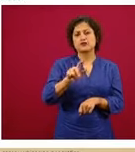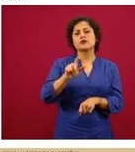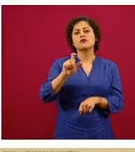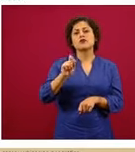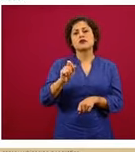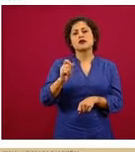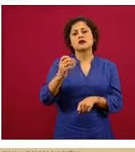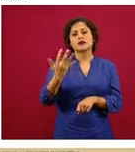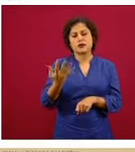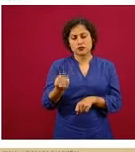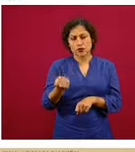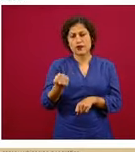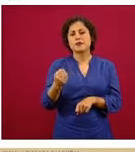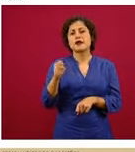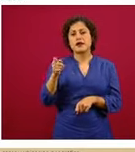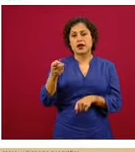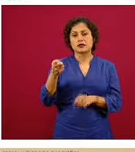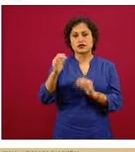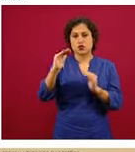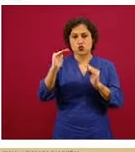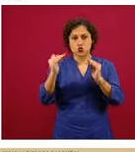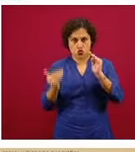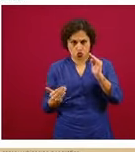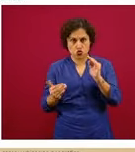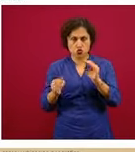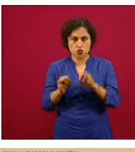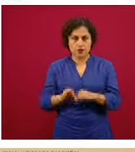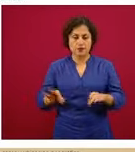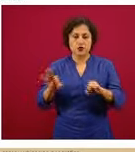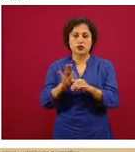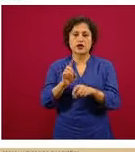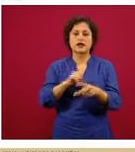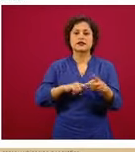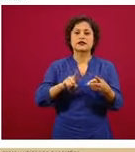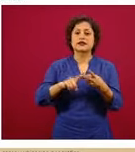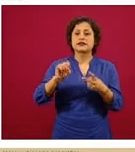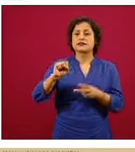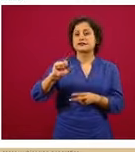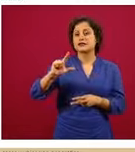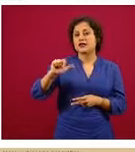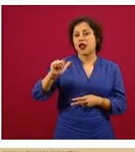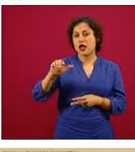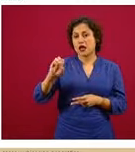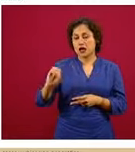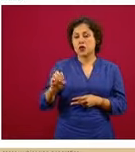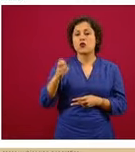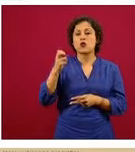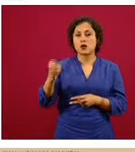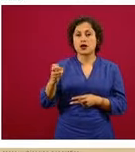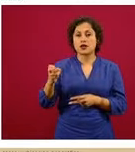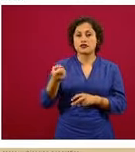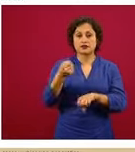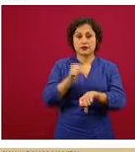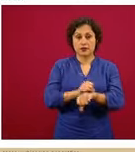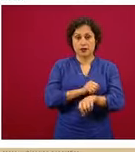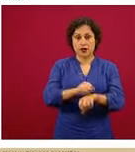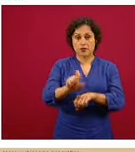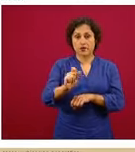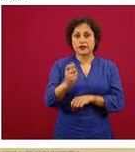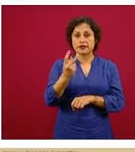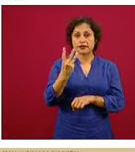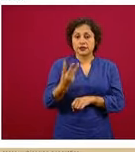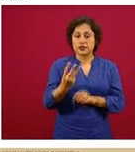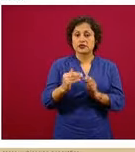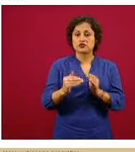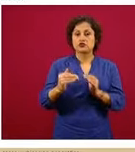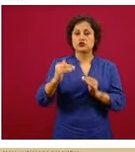un descenso importante. En el caso de Silao, Silao mantuvo una tendencia ascendente desde la semana 23, se